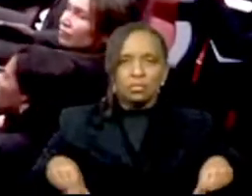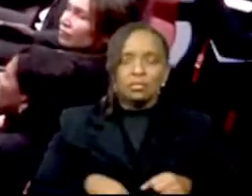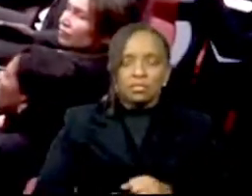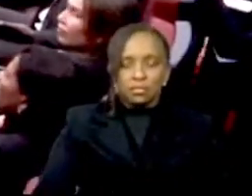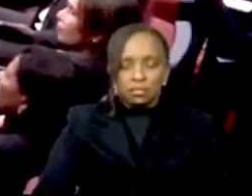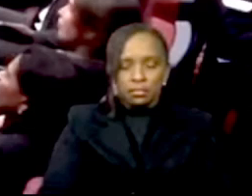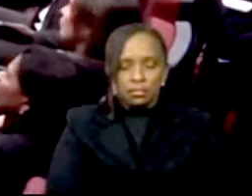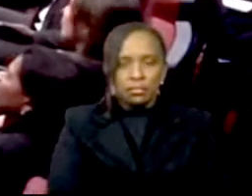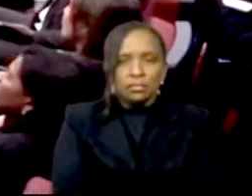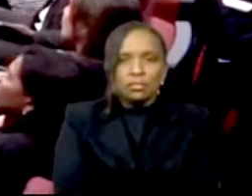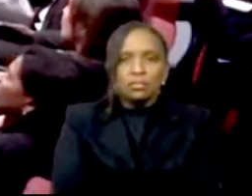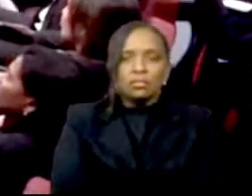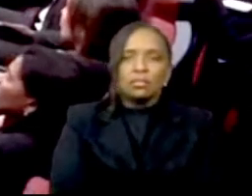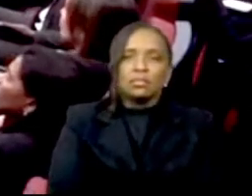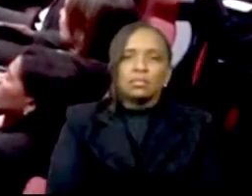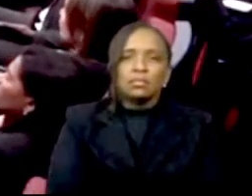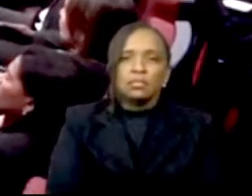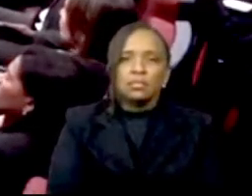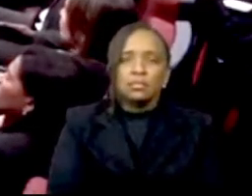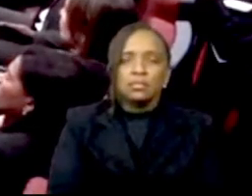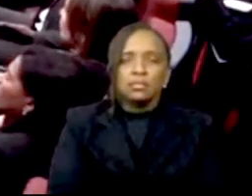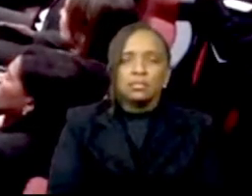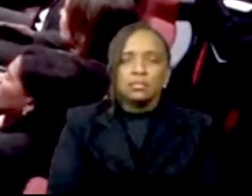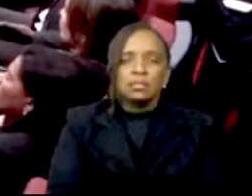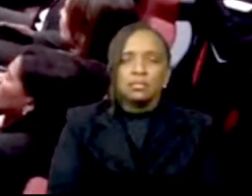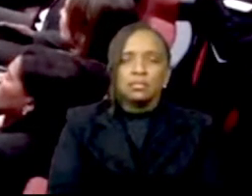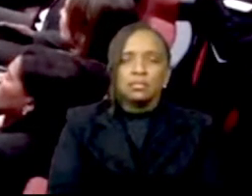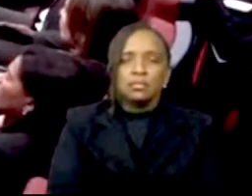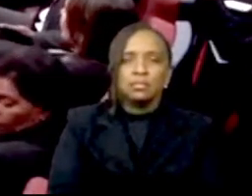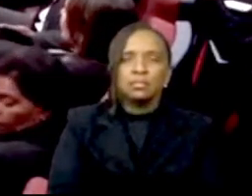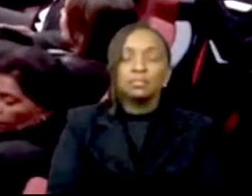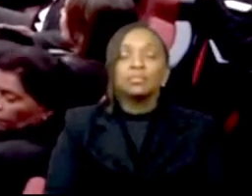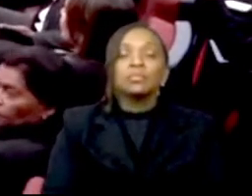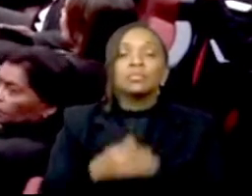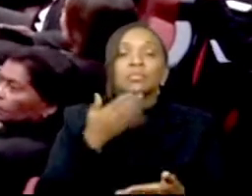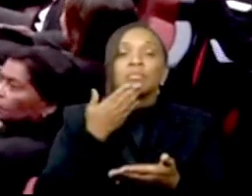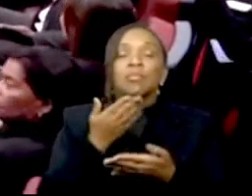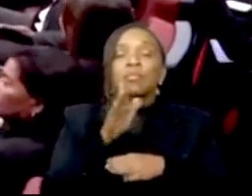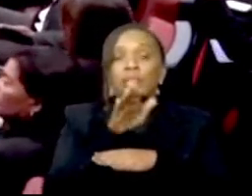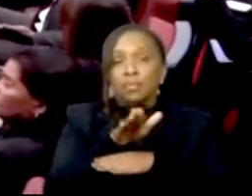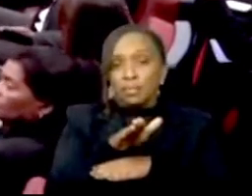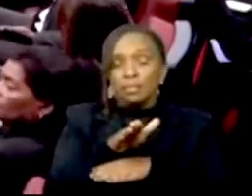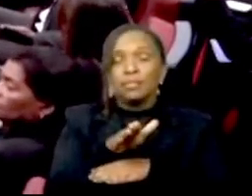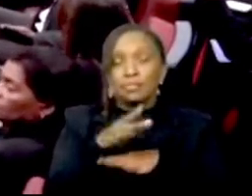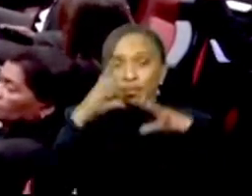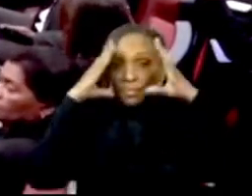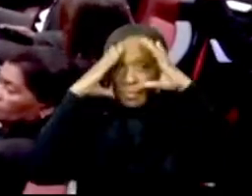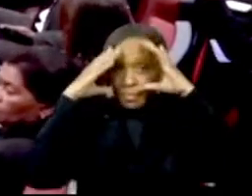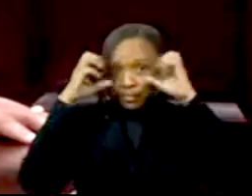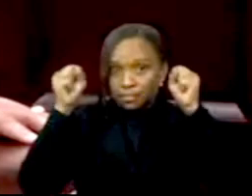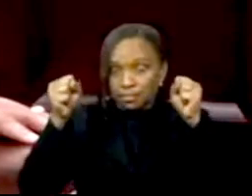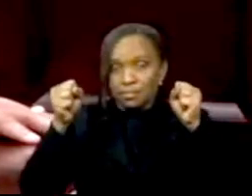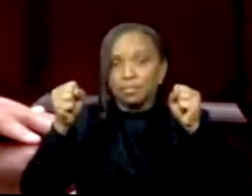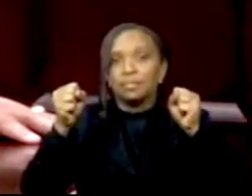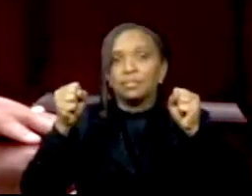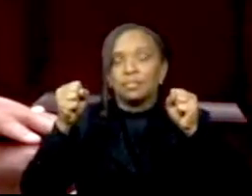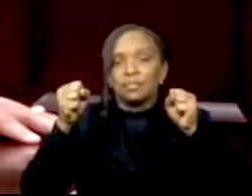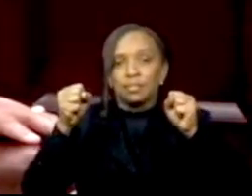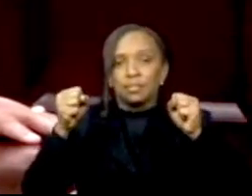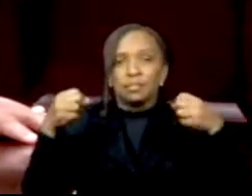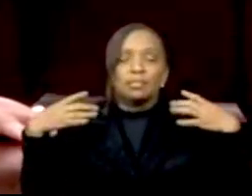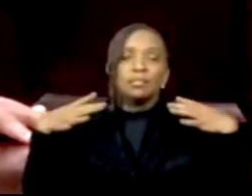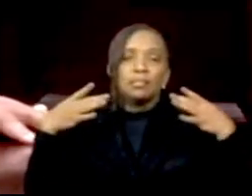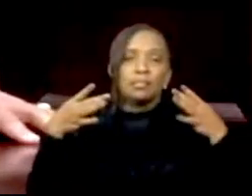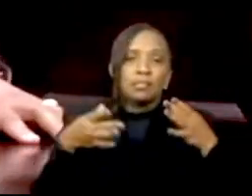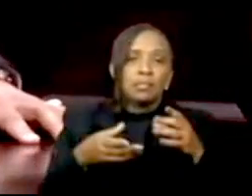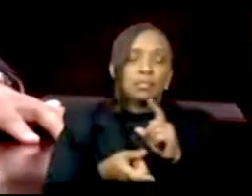Buenas tardes, presidente de la Asamblea Nacional Revisora, vicepresidente, los miembros del bufete directivo